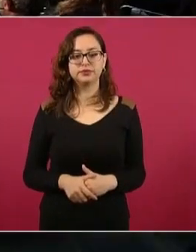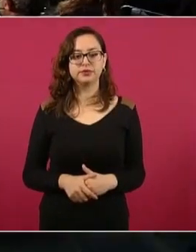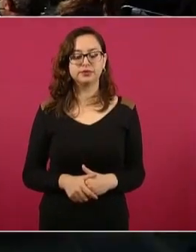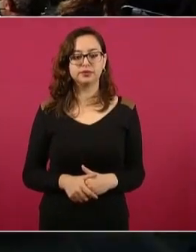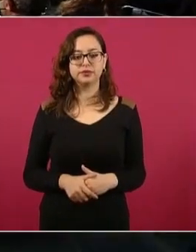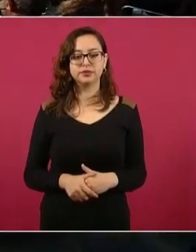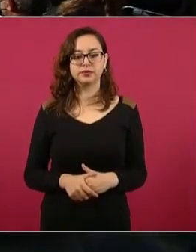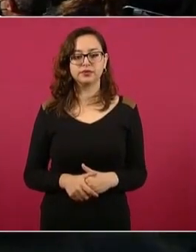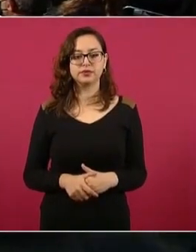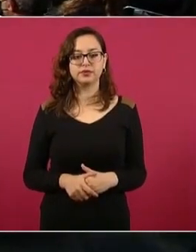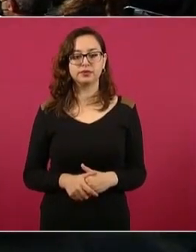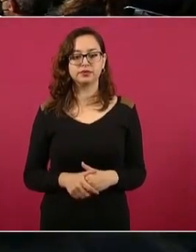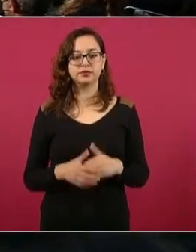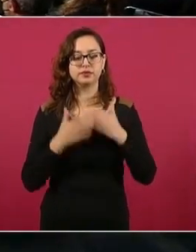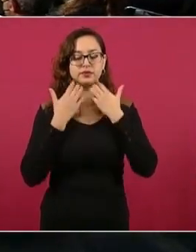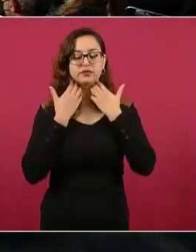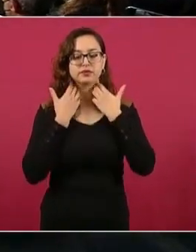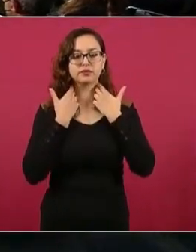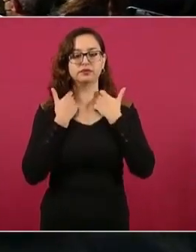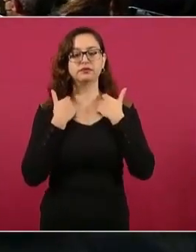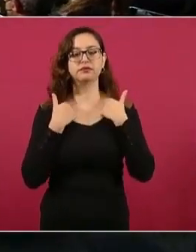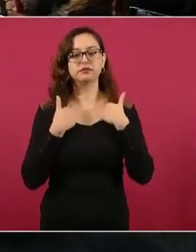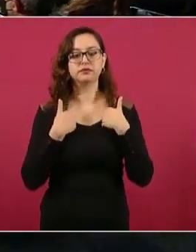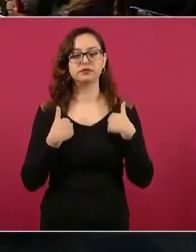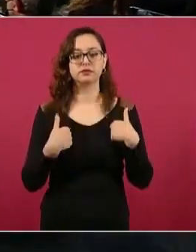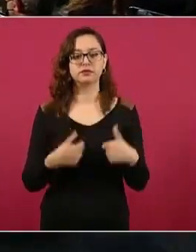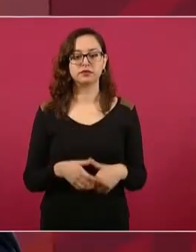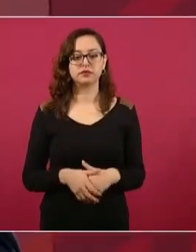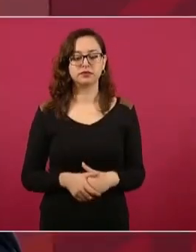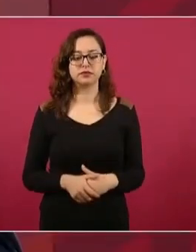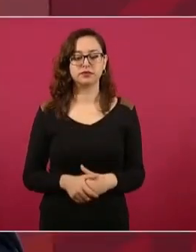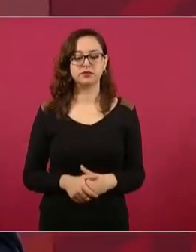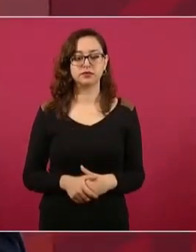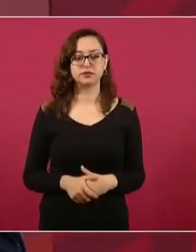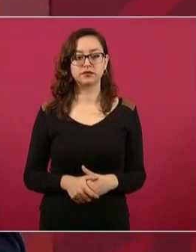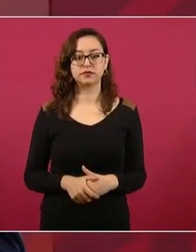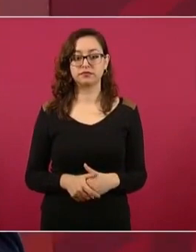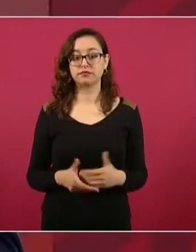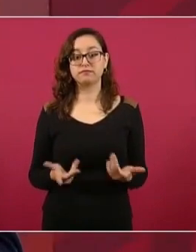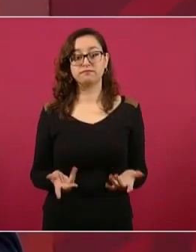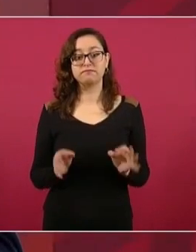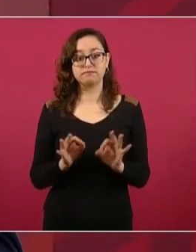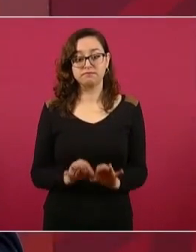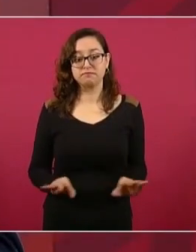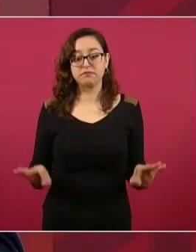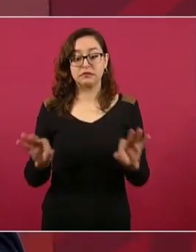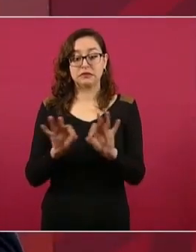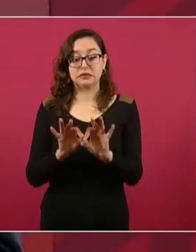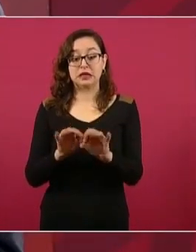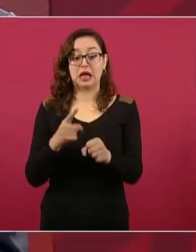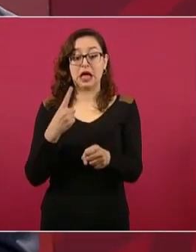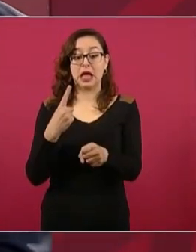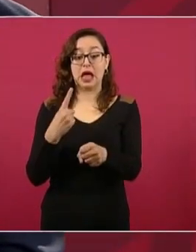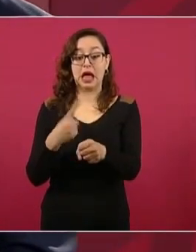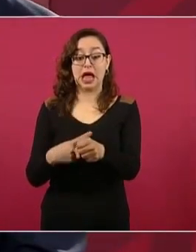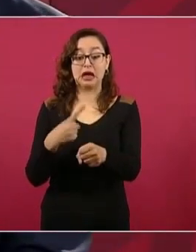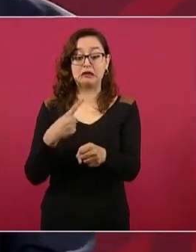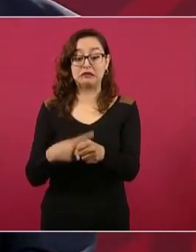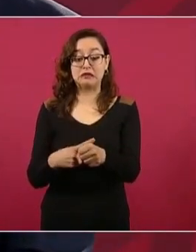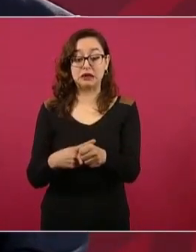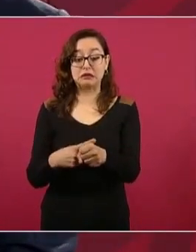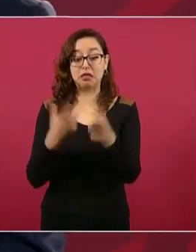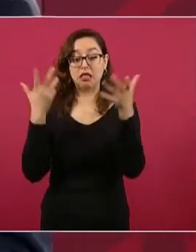en la idea, en el concepto de que lo mejor es prevenir. Hay que agregar